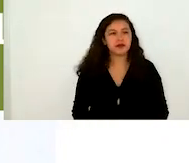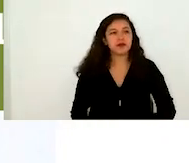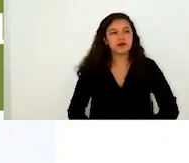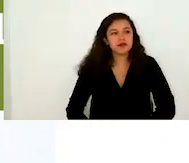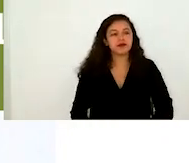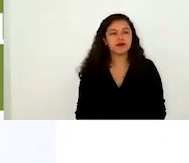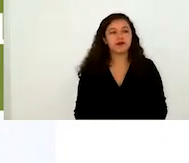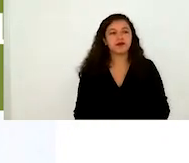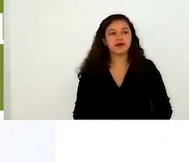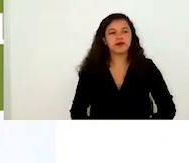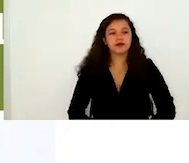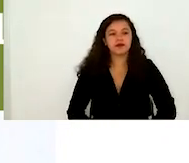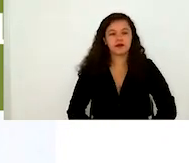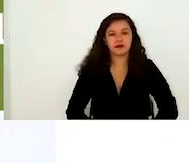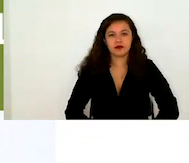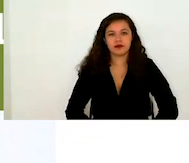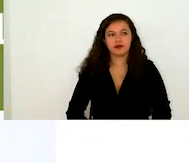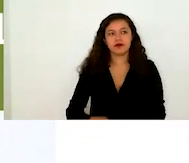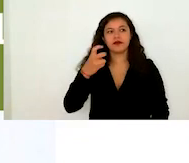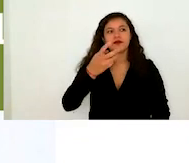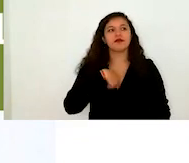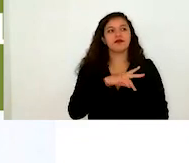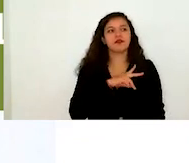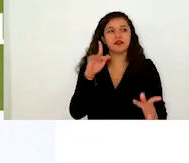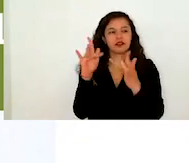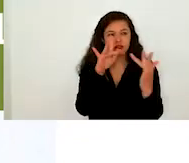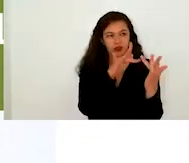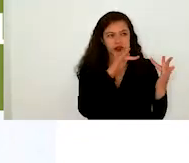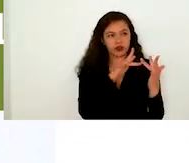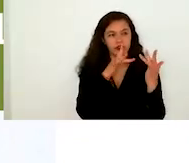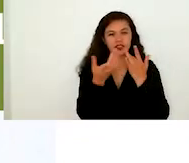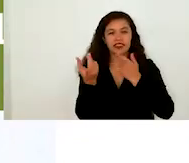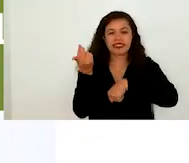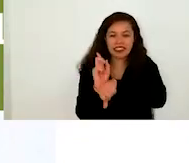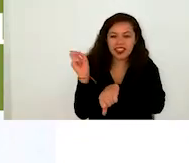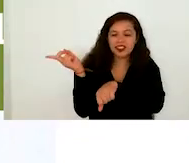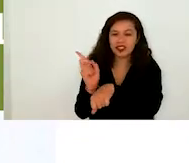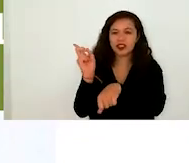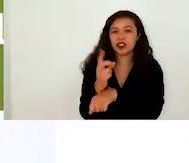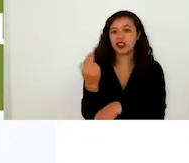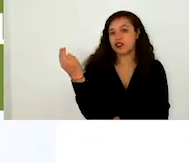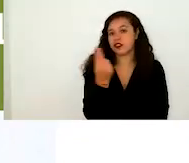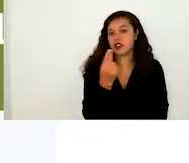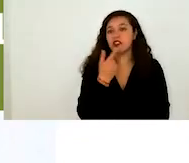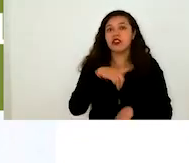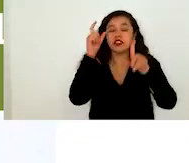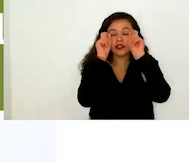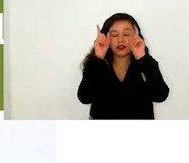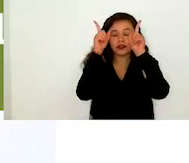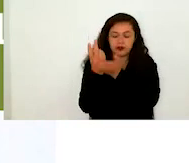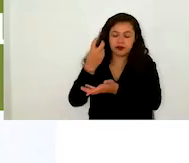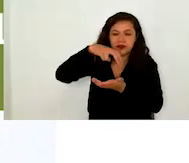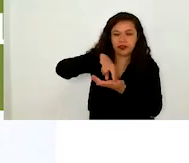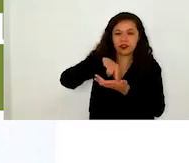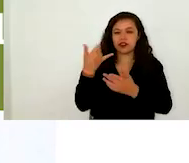y esto o estos contactos los diariamente diariamente desde que ustedes se levantan desde que revisan su